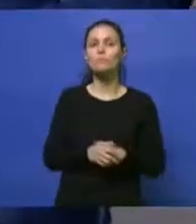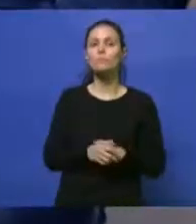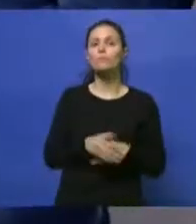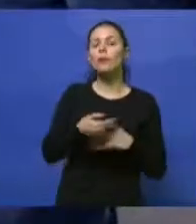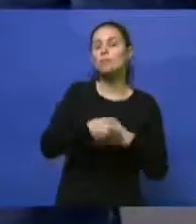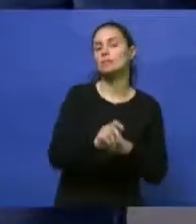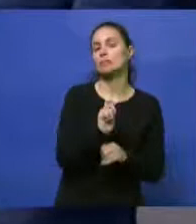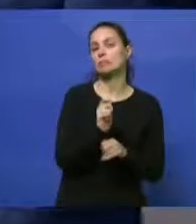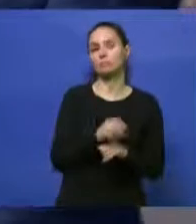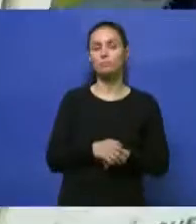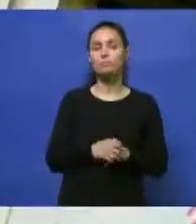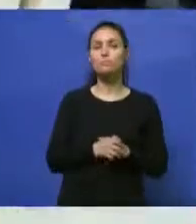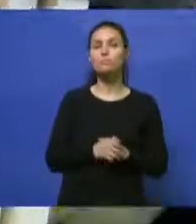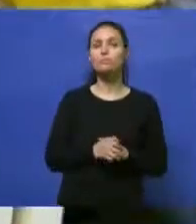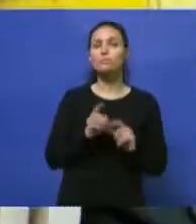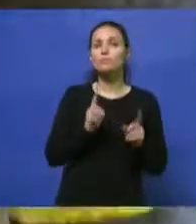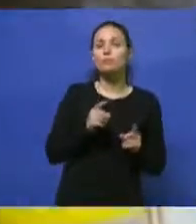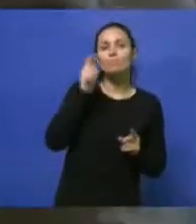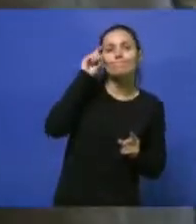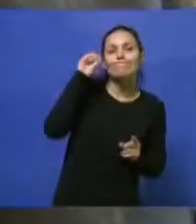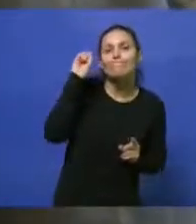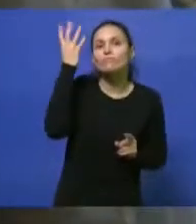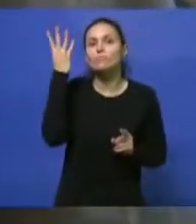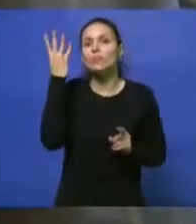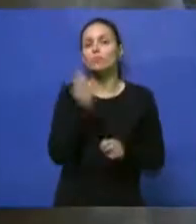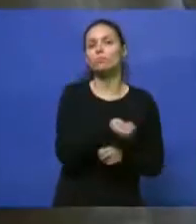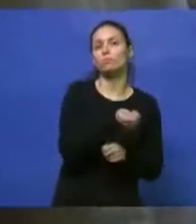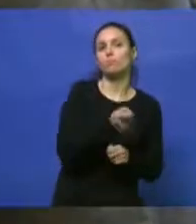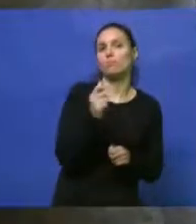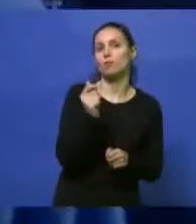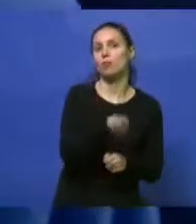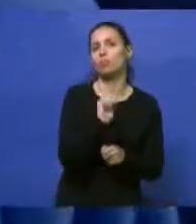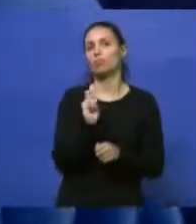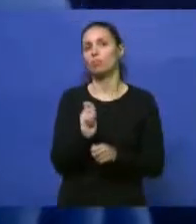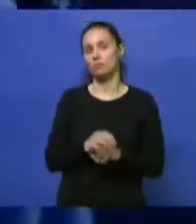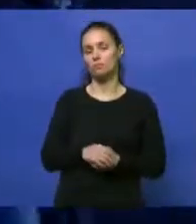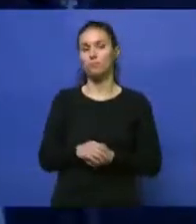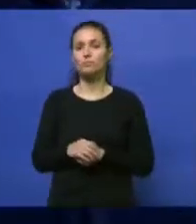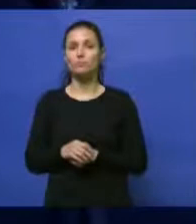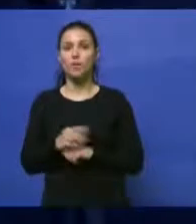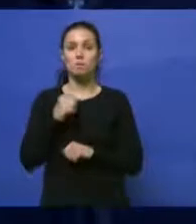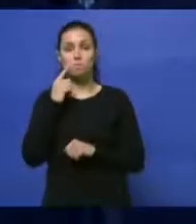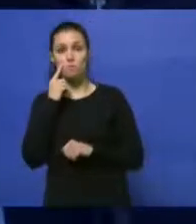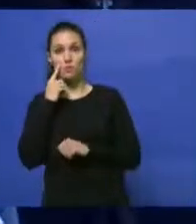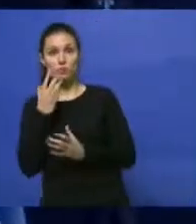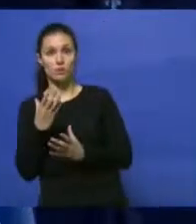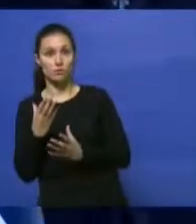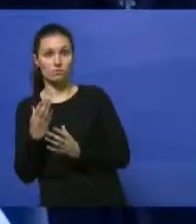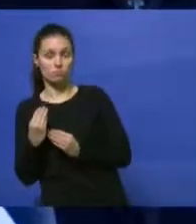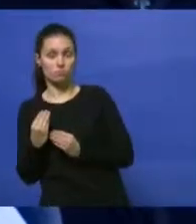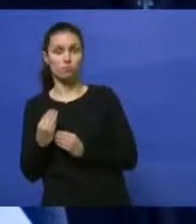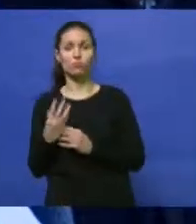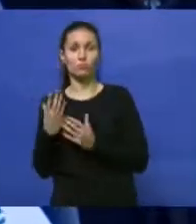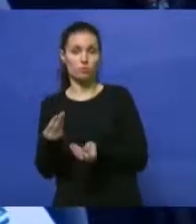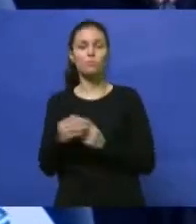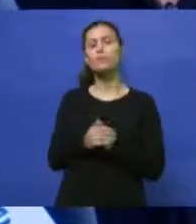tratando de inventar algo para poder lograr más ingresos. ¿La municipalidad los ayuda? Sí, sí. El municipio siempre nos está ayudando,